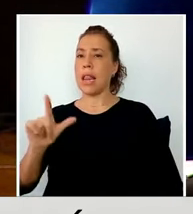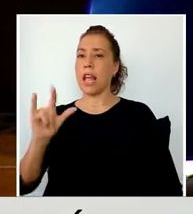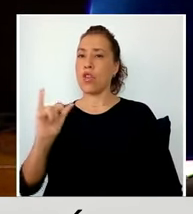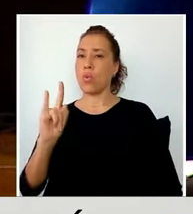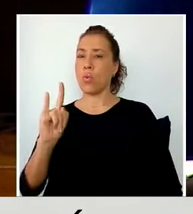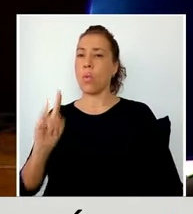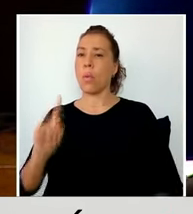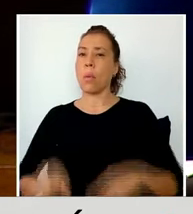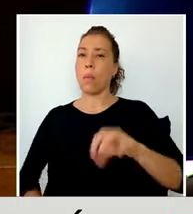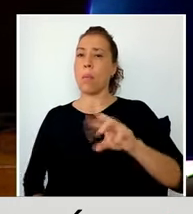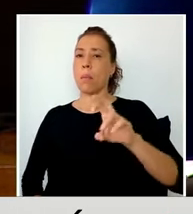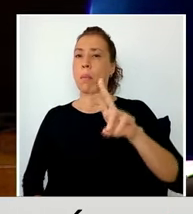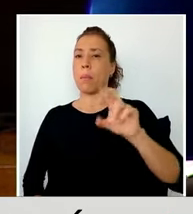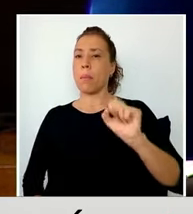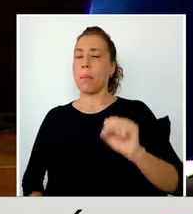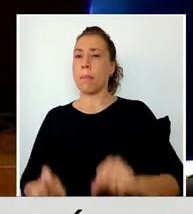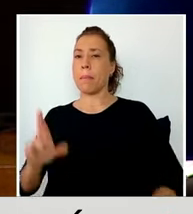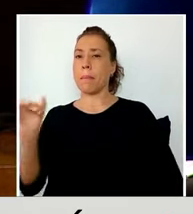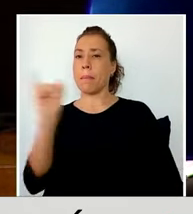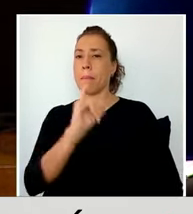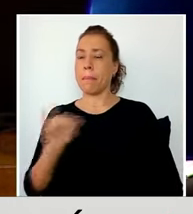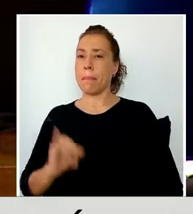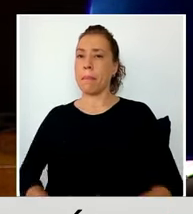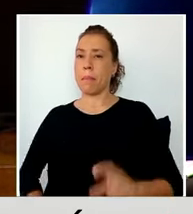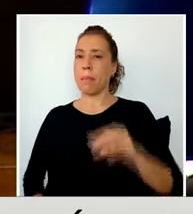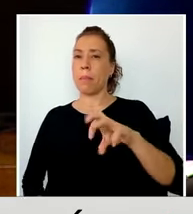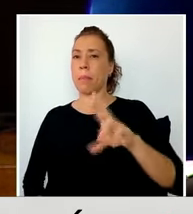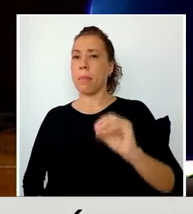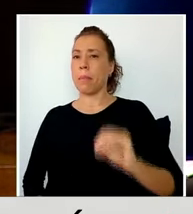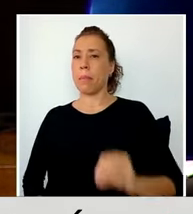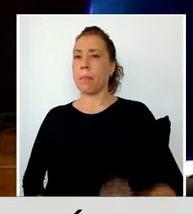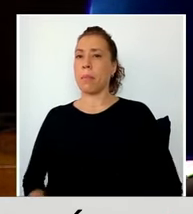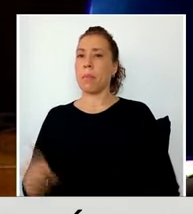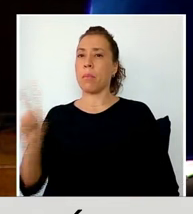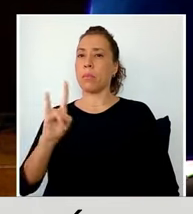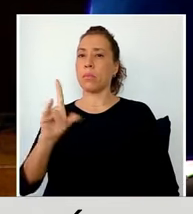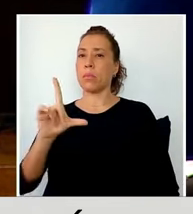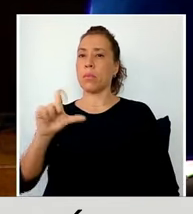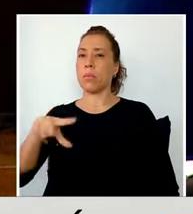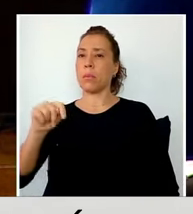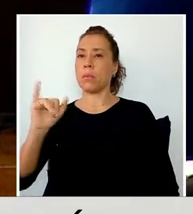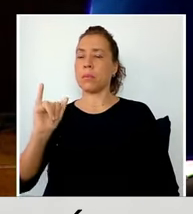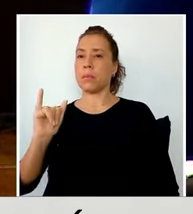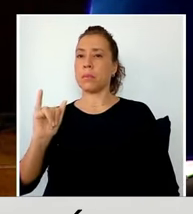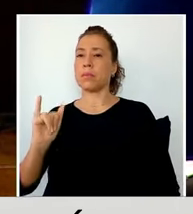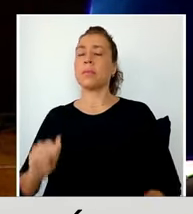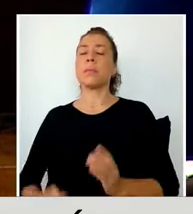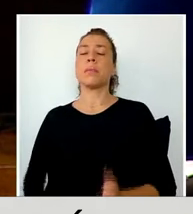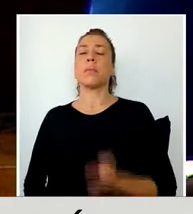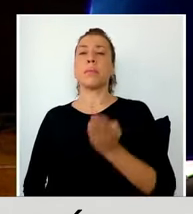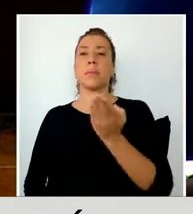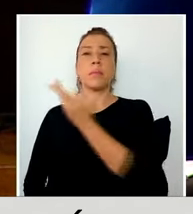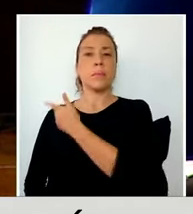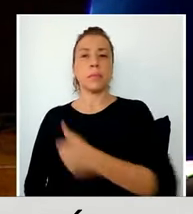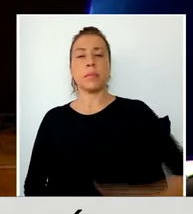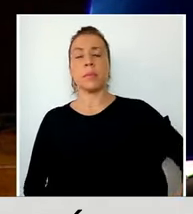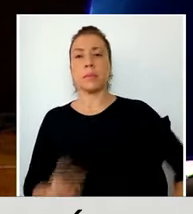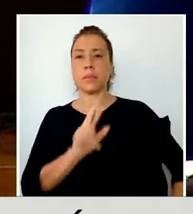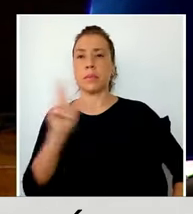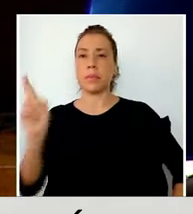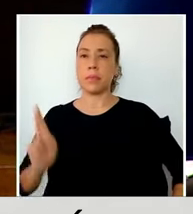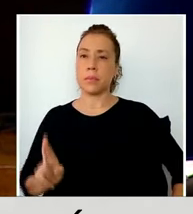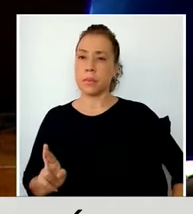Marlene Pérez Natalia Romero y Marco Antonio sulantay en virtud el cual solicita su excelencia al presidente de la república